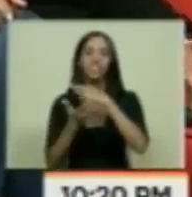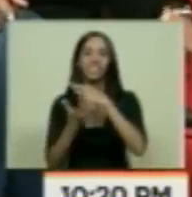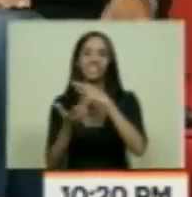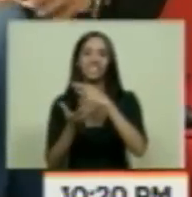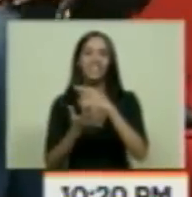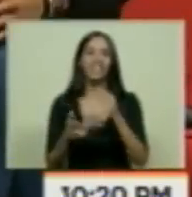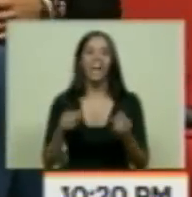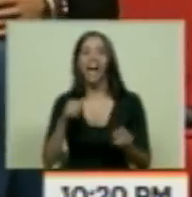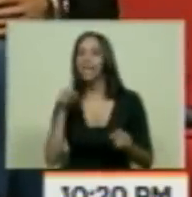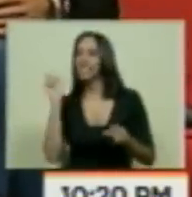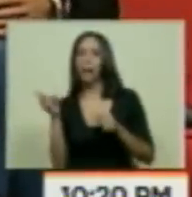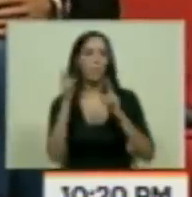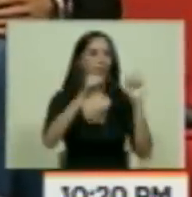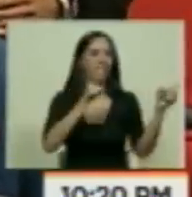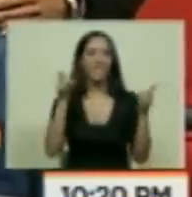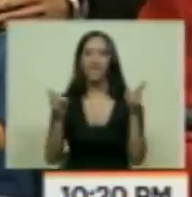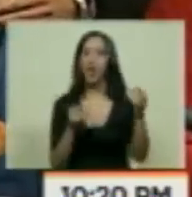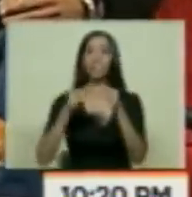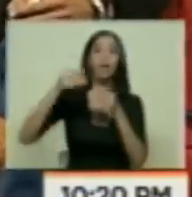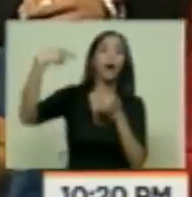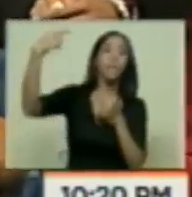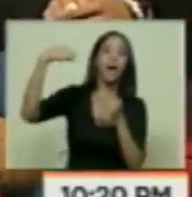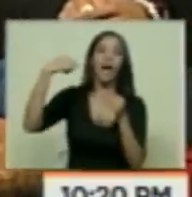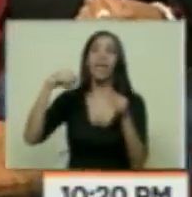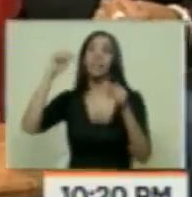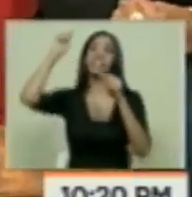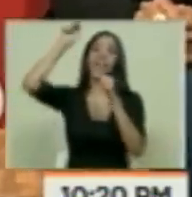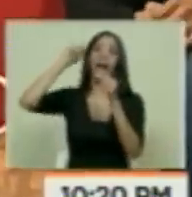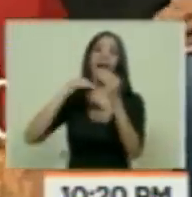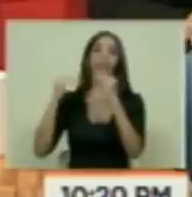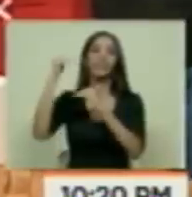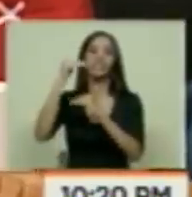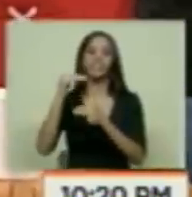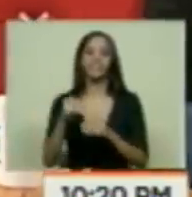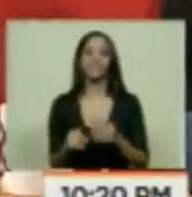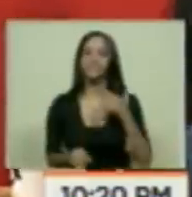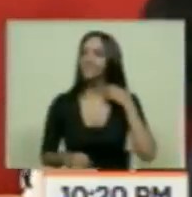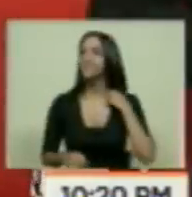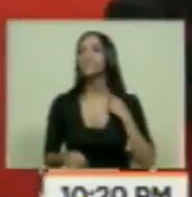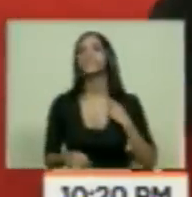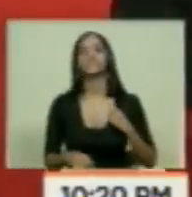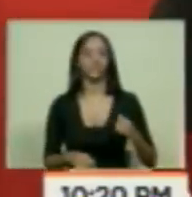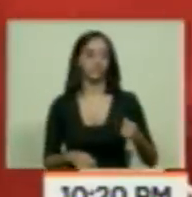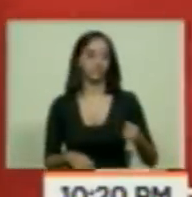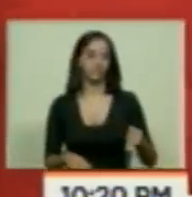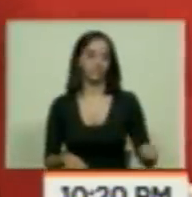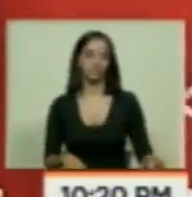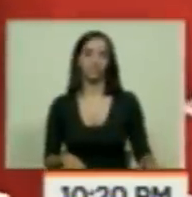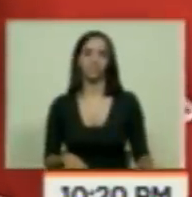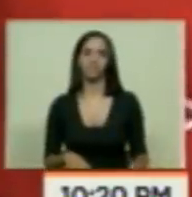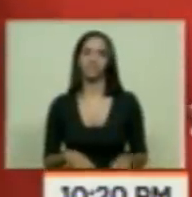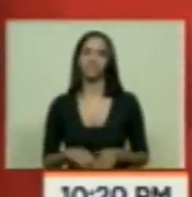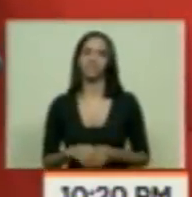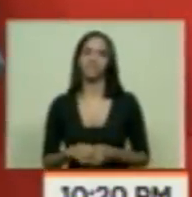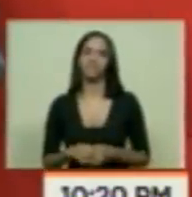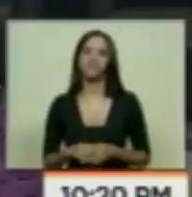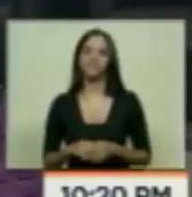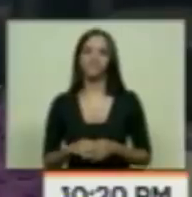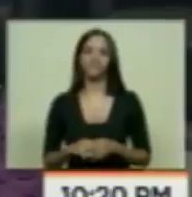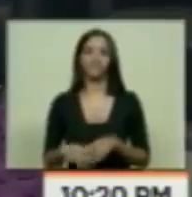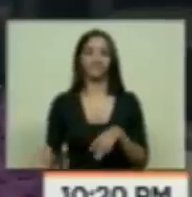por aquí, a los que están por allá, más allá, a los que están por allá arriba, ¿está? Vaya. Suéltate por allá.